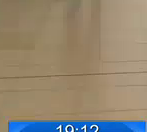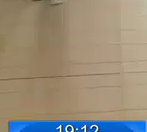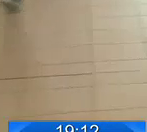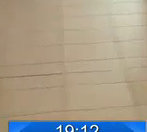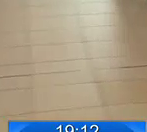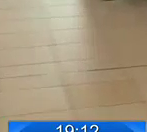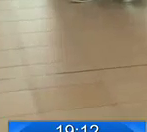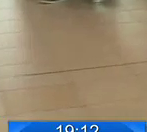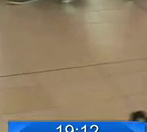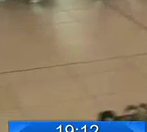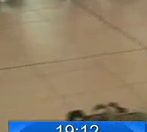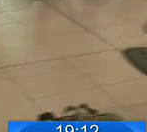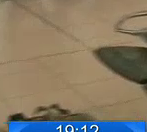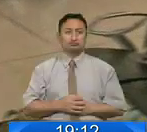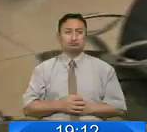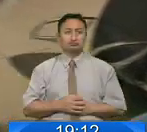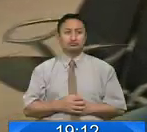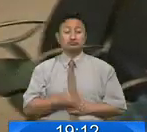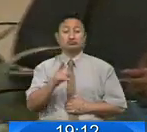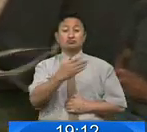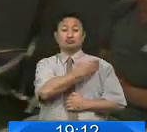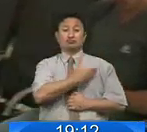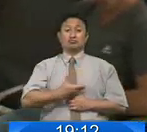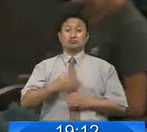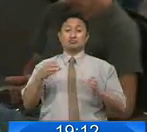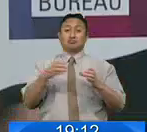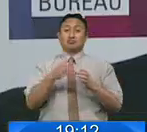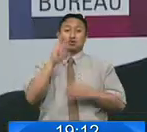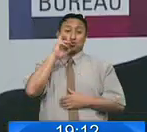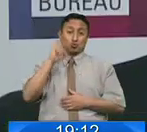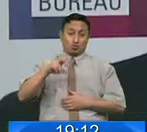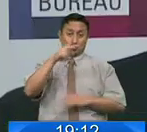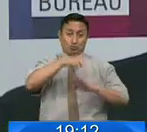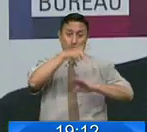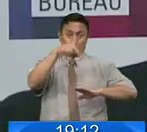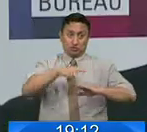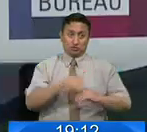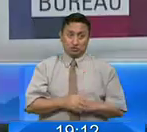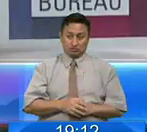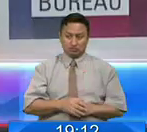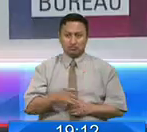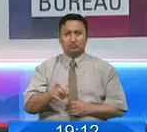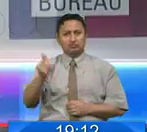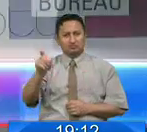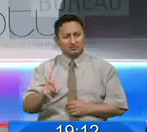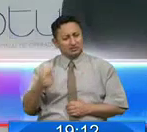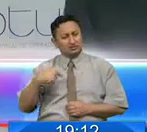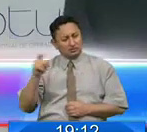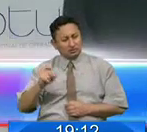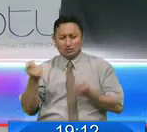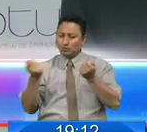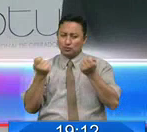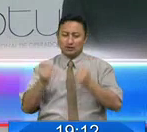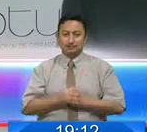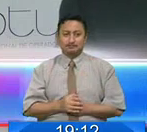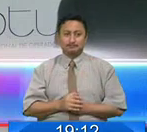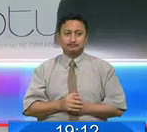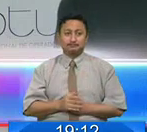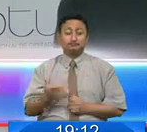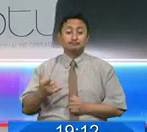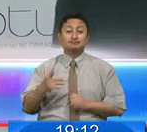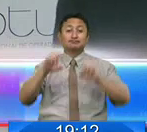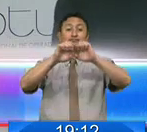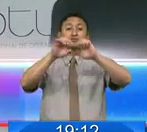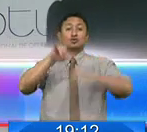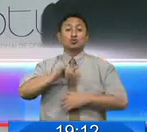los días el presidente de la cámara de turismo de pichincha también sostiene necesaria la regulación de dichos costos entonces latinas aéreas nacionales